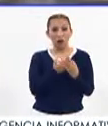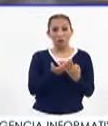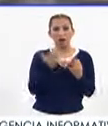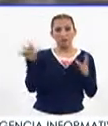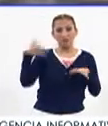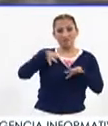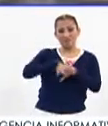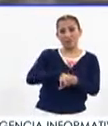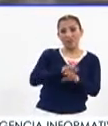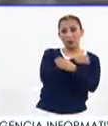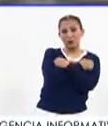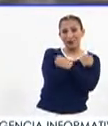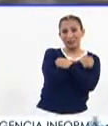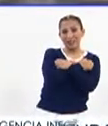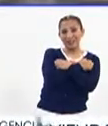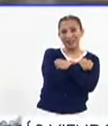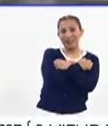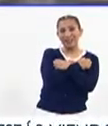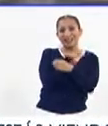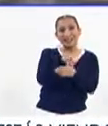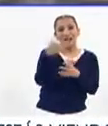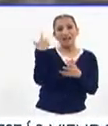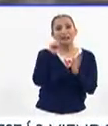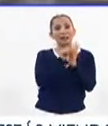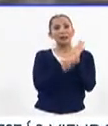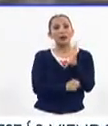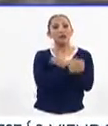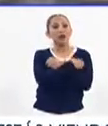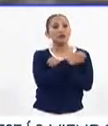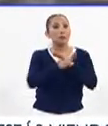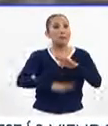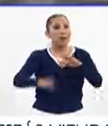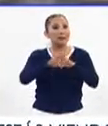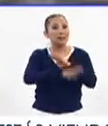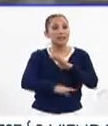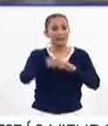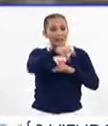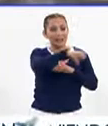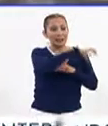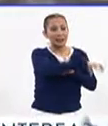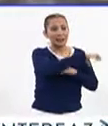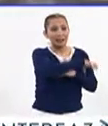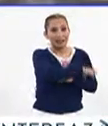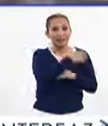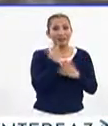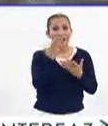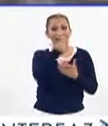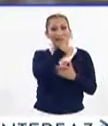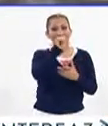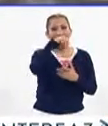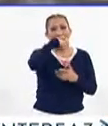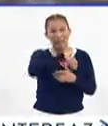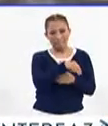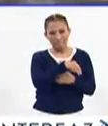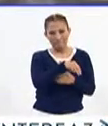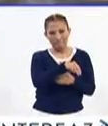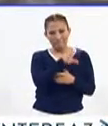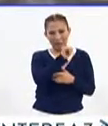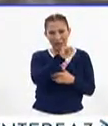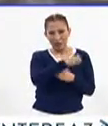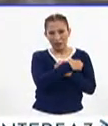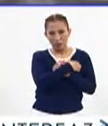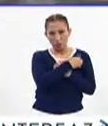de integración educativa donde se generaron en el sistema de educación básica las unidades de atención y apoyo a